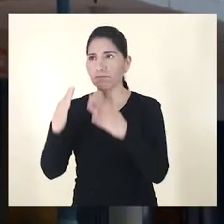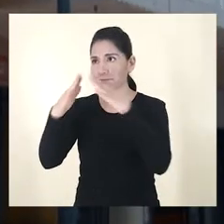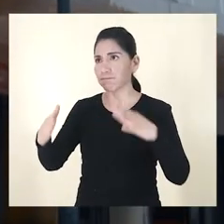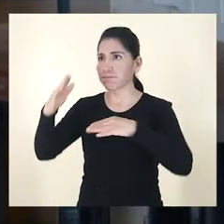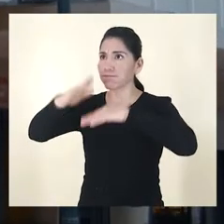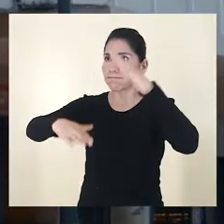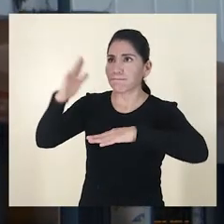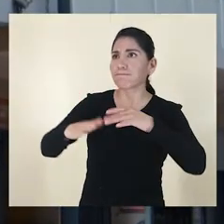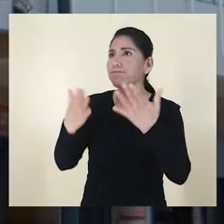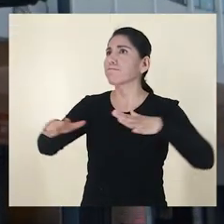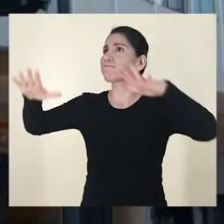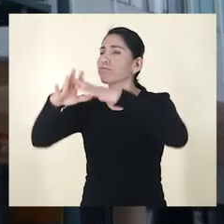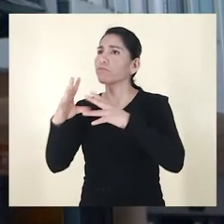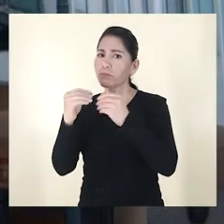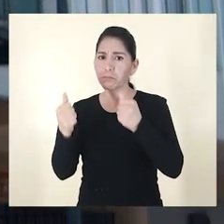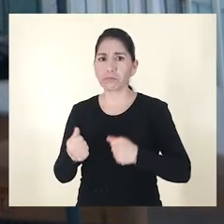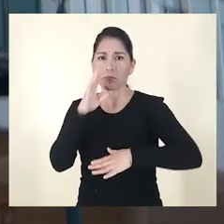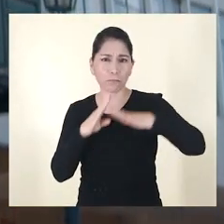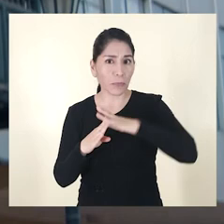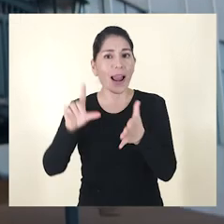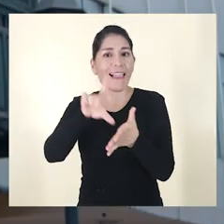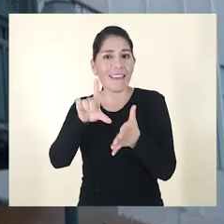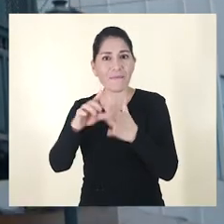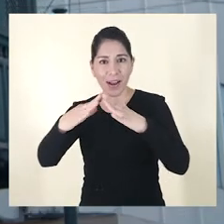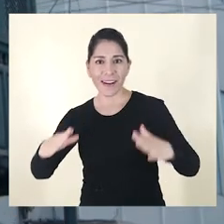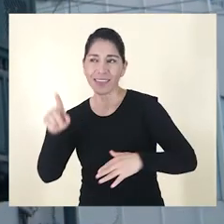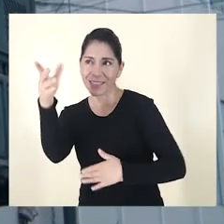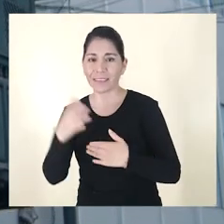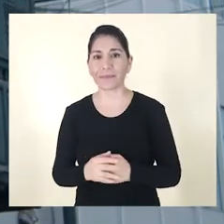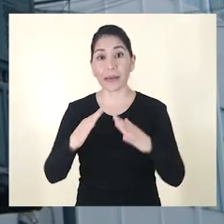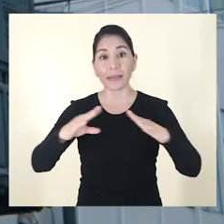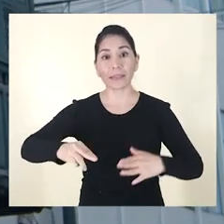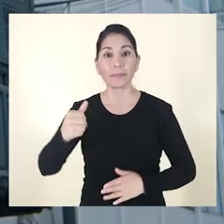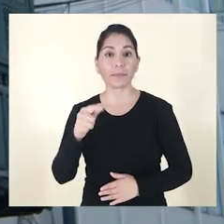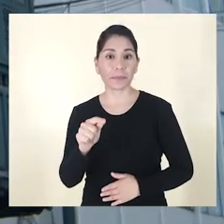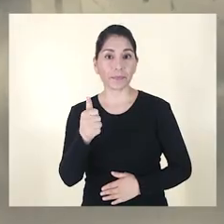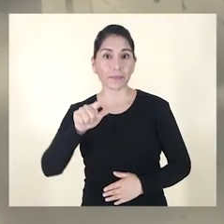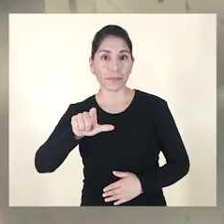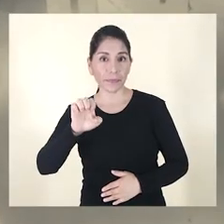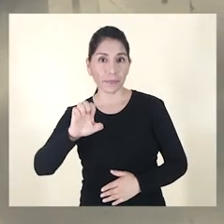Matavilela, un patrimonio que destaca por su sobriedad y recato, pero muy limeña a